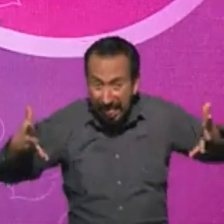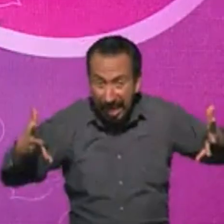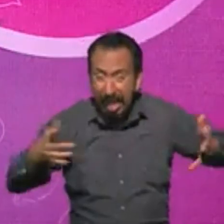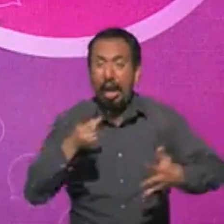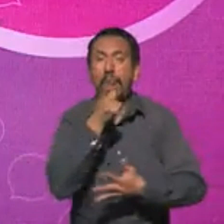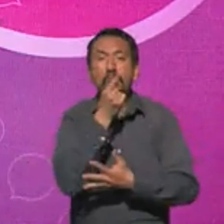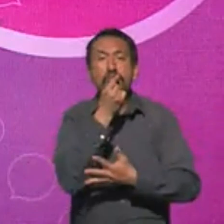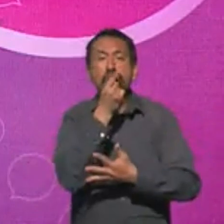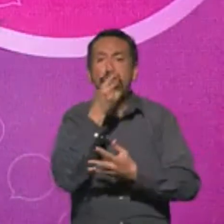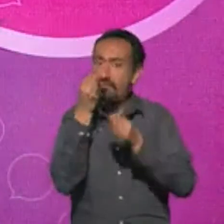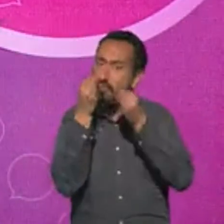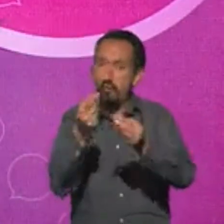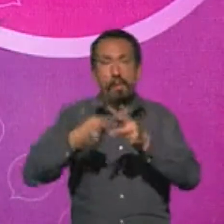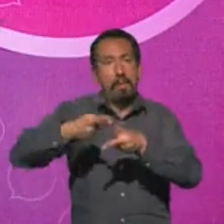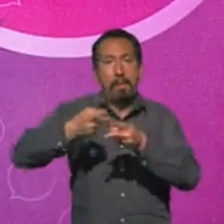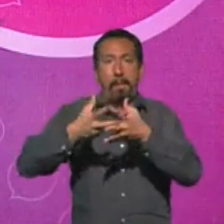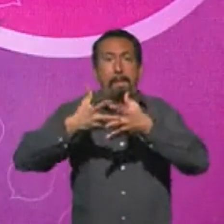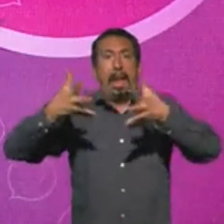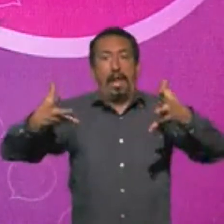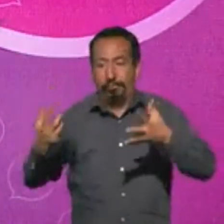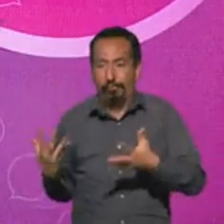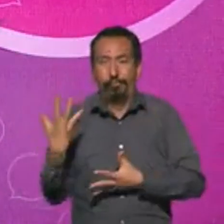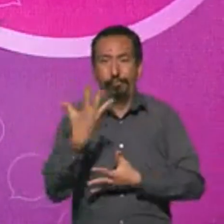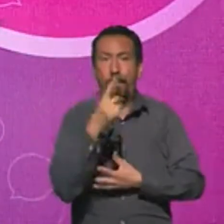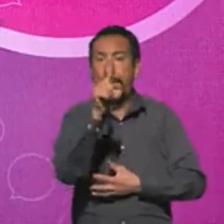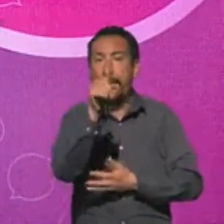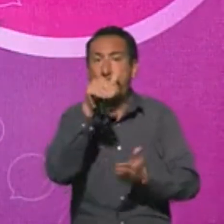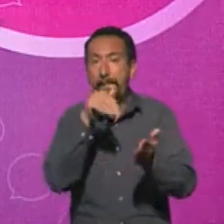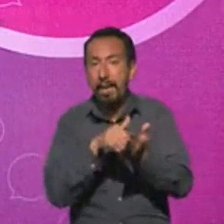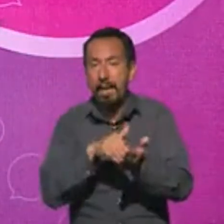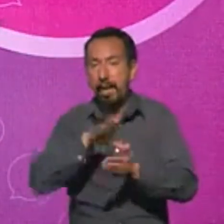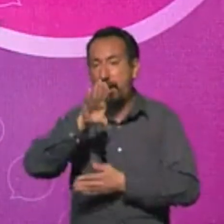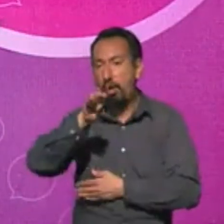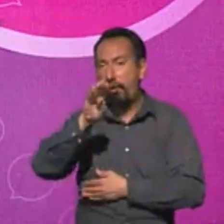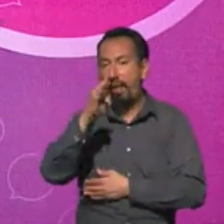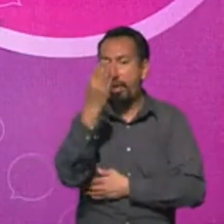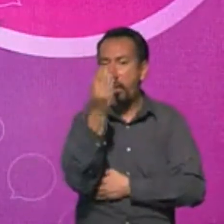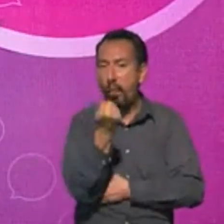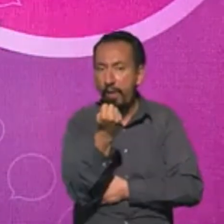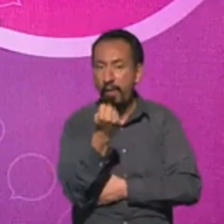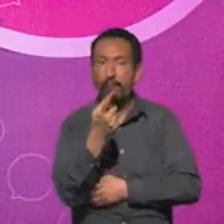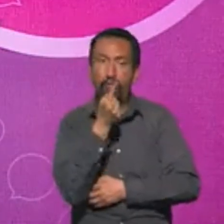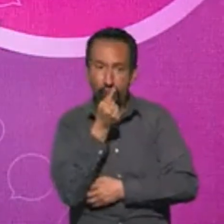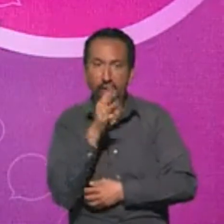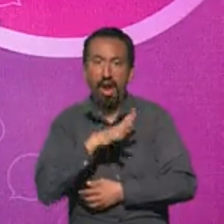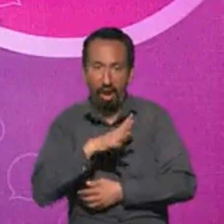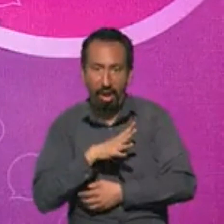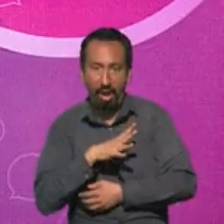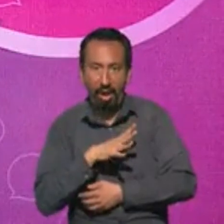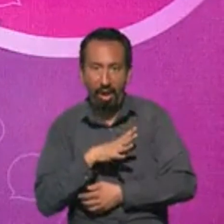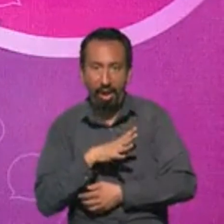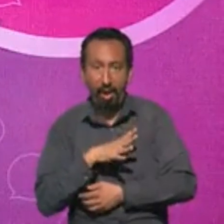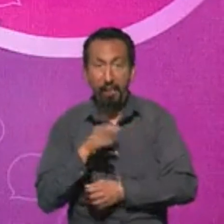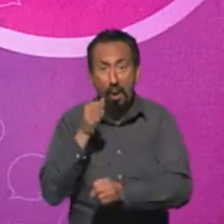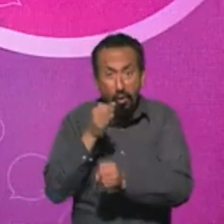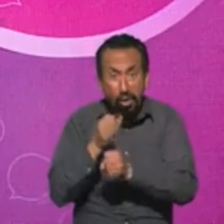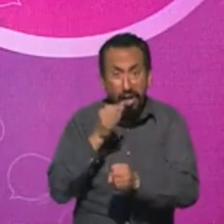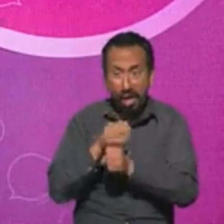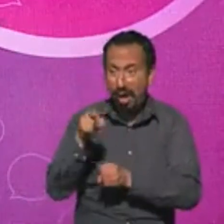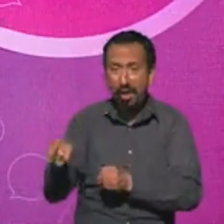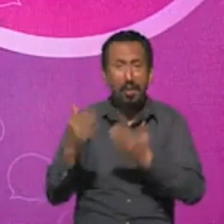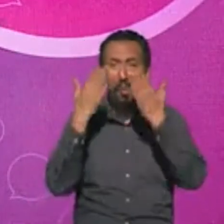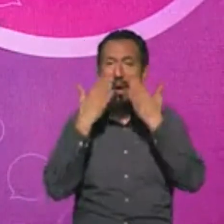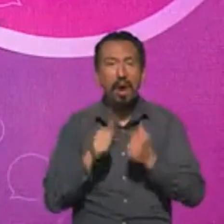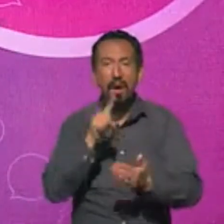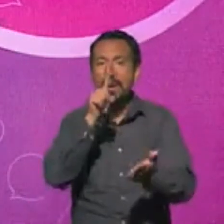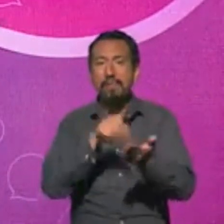Celaya debería de contar con 1999 policías y están vacantes